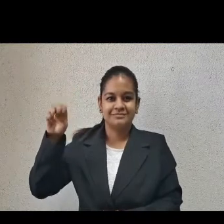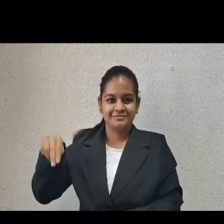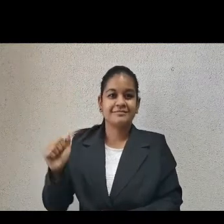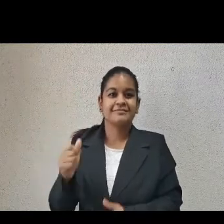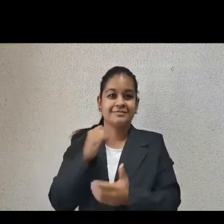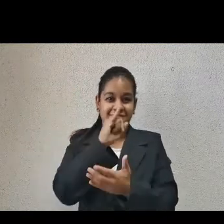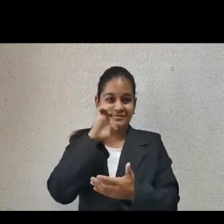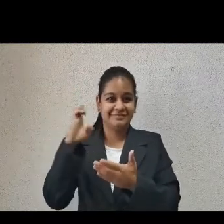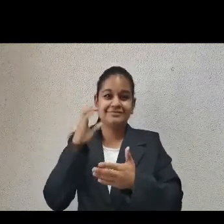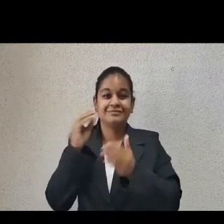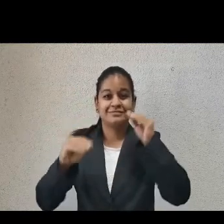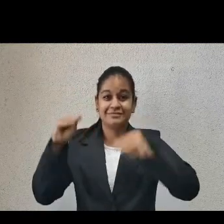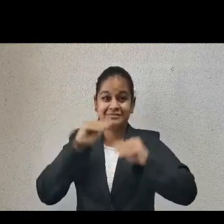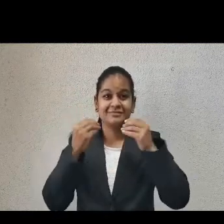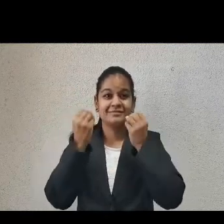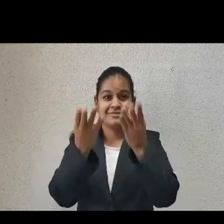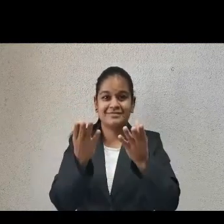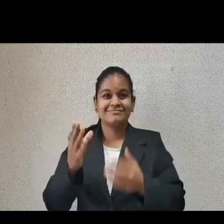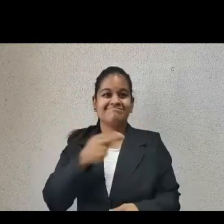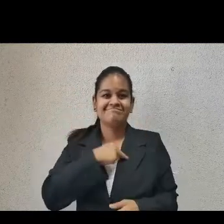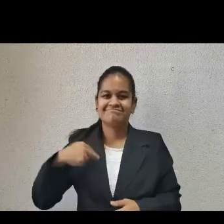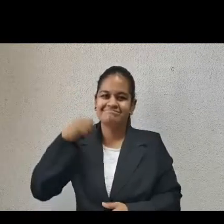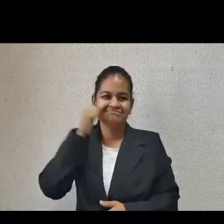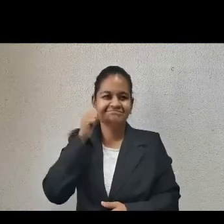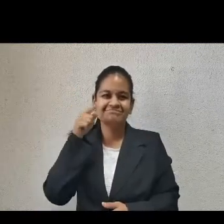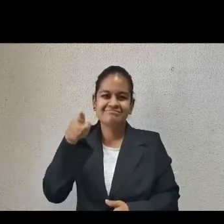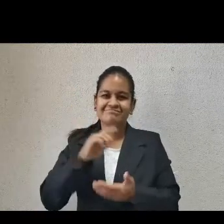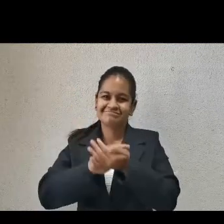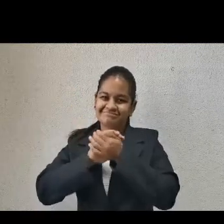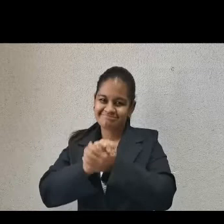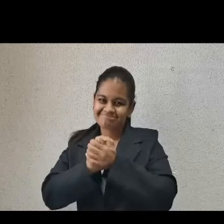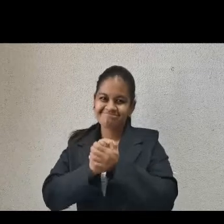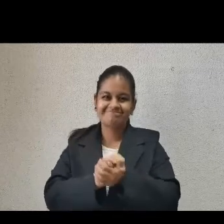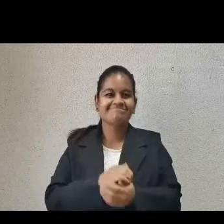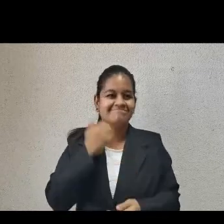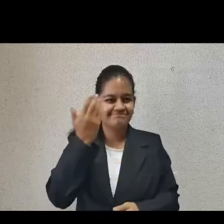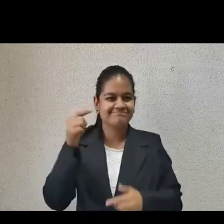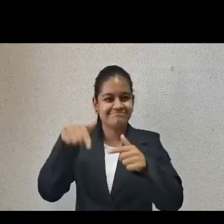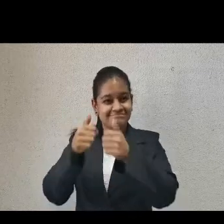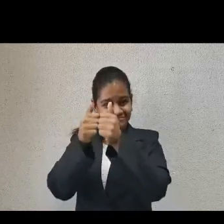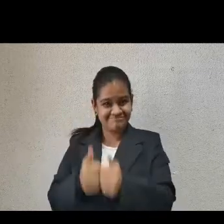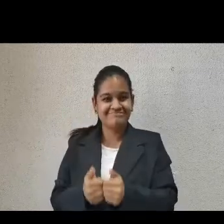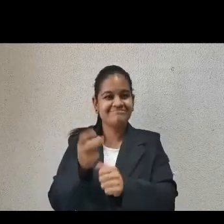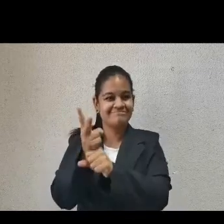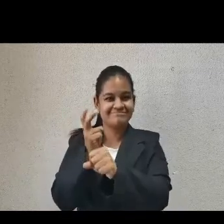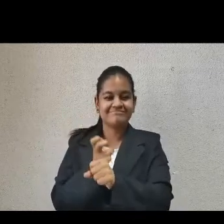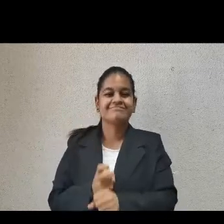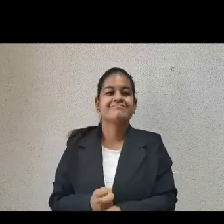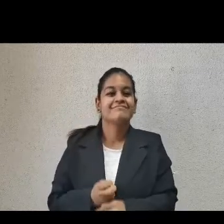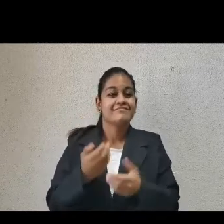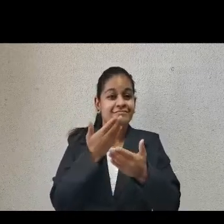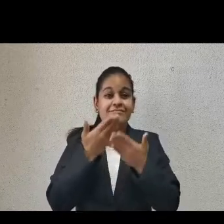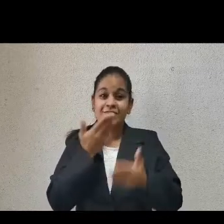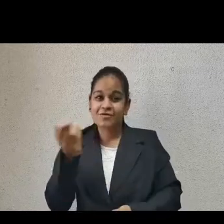del Instituto Electoral de Coahuila. Como siempre, les saludamos y le invitamos a que se quede con nosotros. En esta ocasión, el consejero Juan